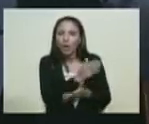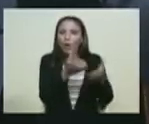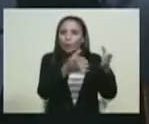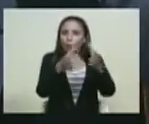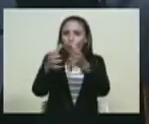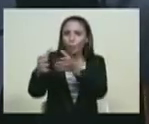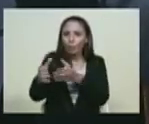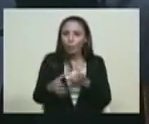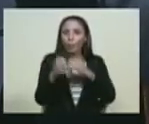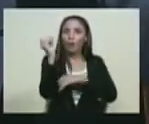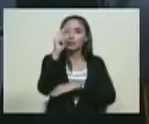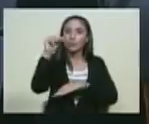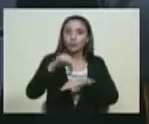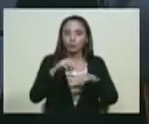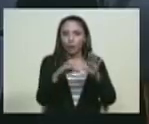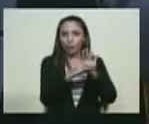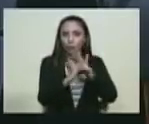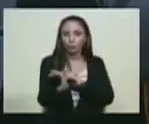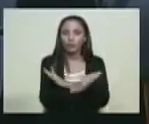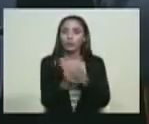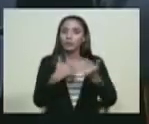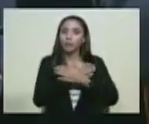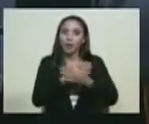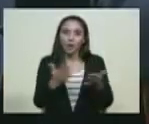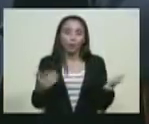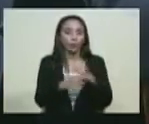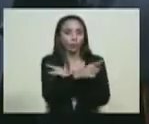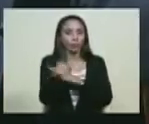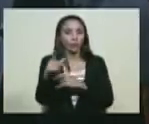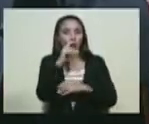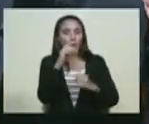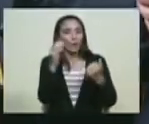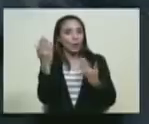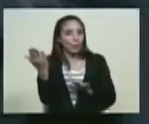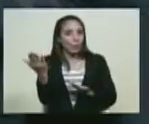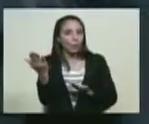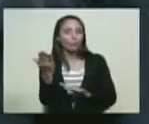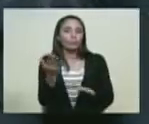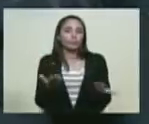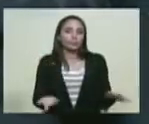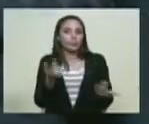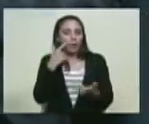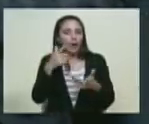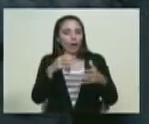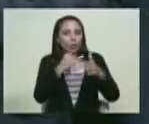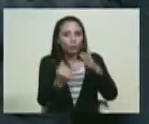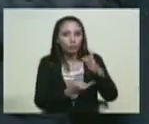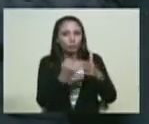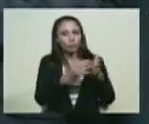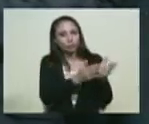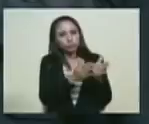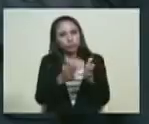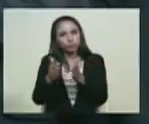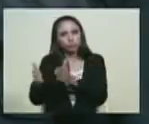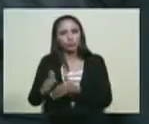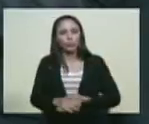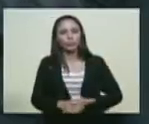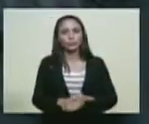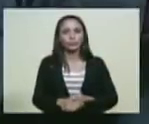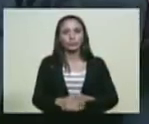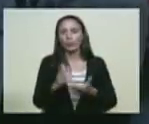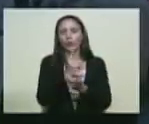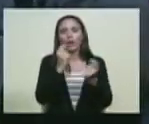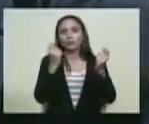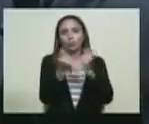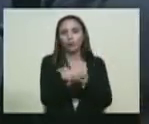su Asamblea Nacional Constituyente, está a la orden del jefe de Estado, está a la orden de las instituciones de Venezuela para adelantar las